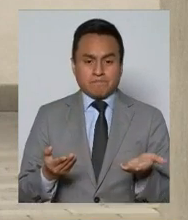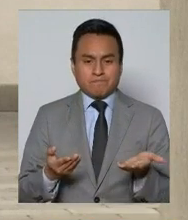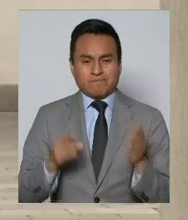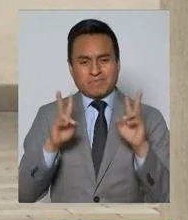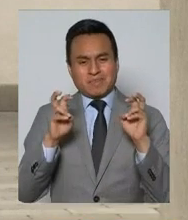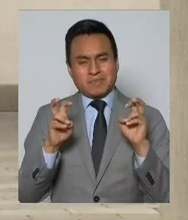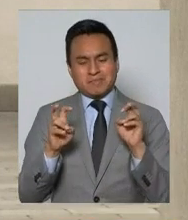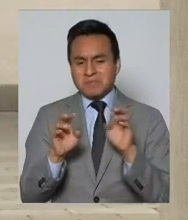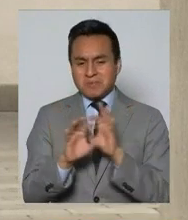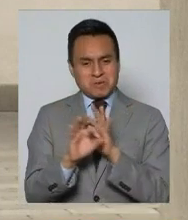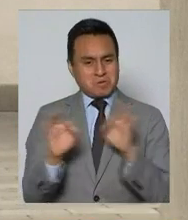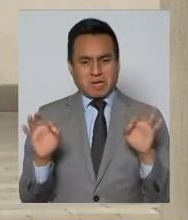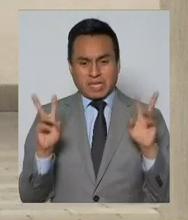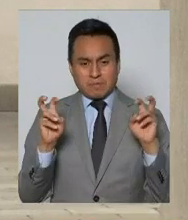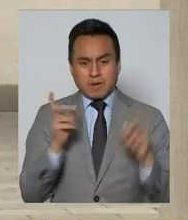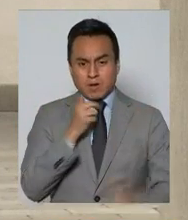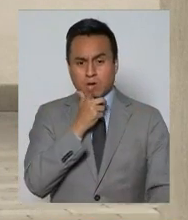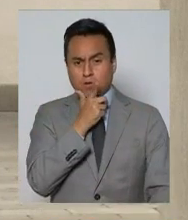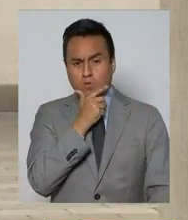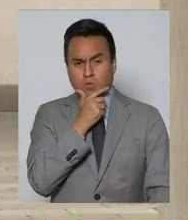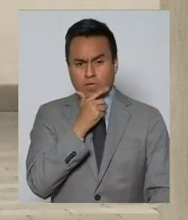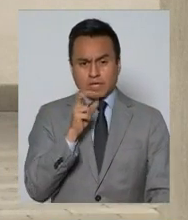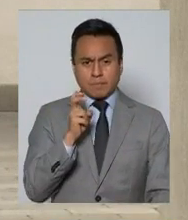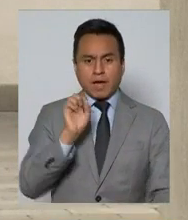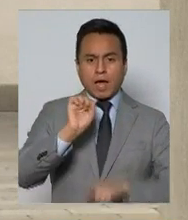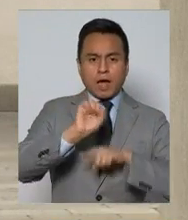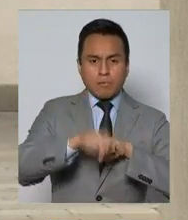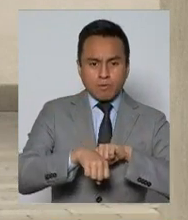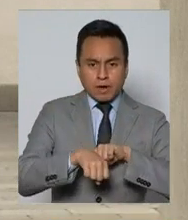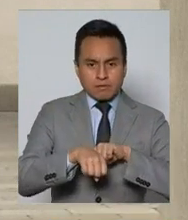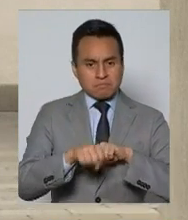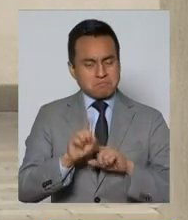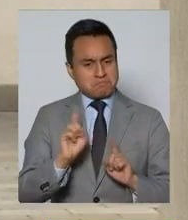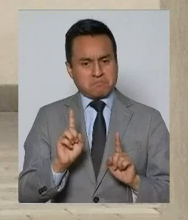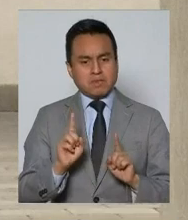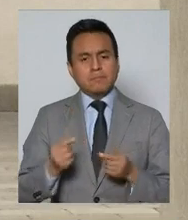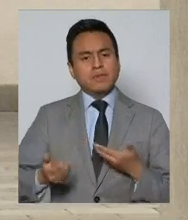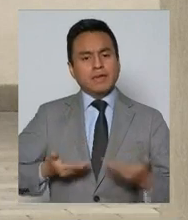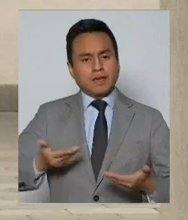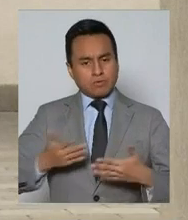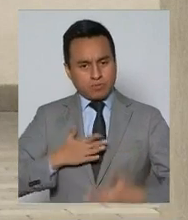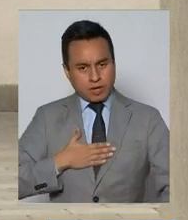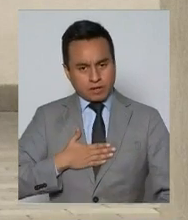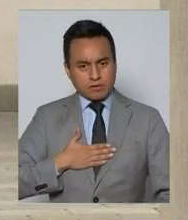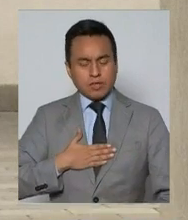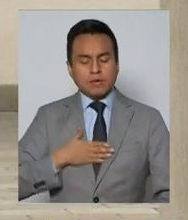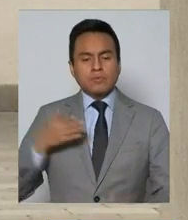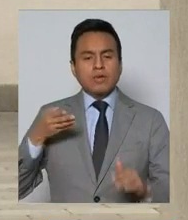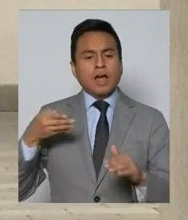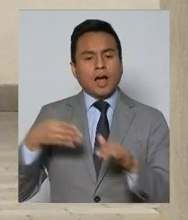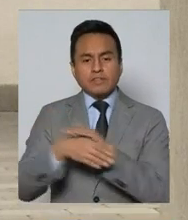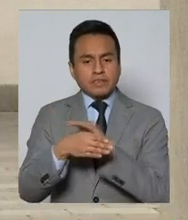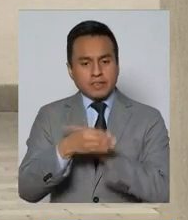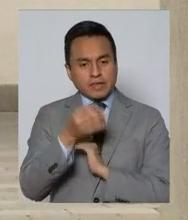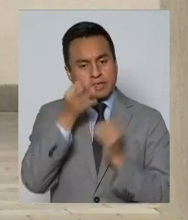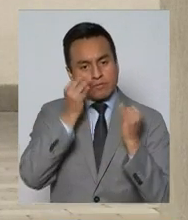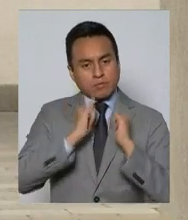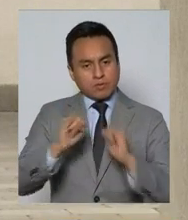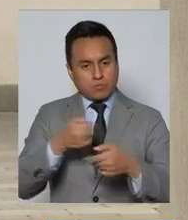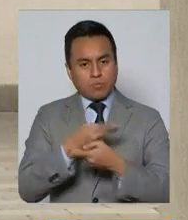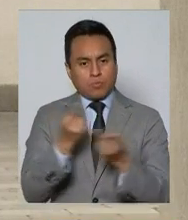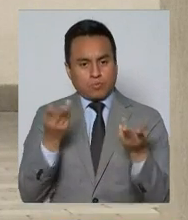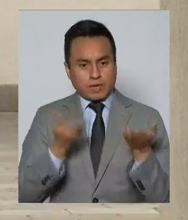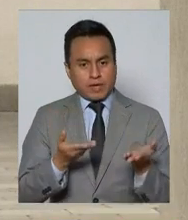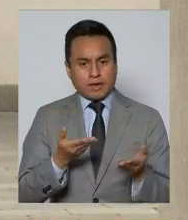aquí nunca se puso en duda aprobar, y ese fue mi actuar, que ustedes pueden acceder a él porque es información pública